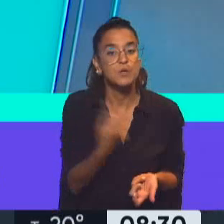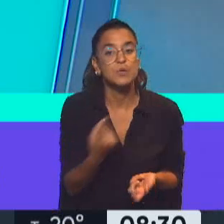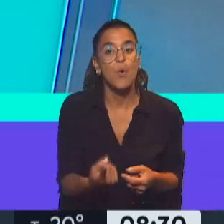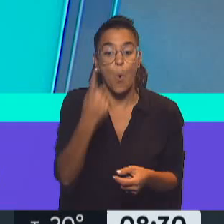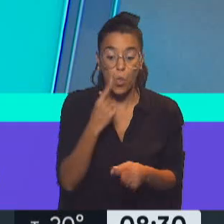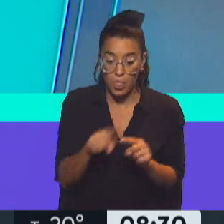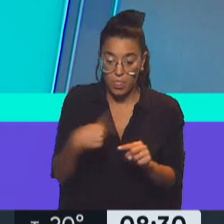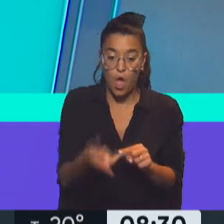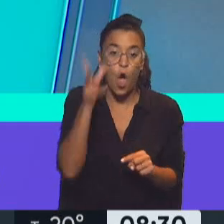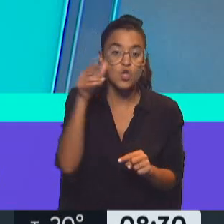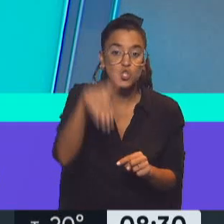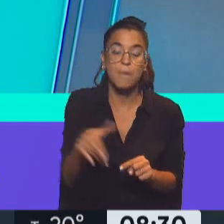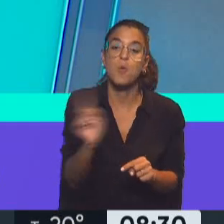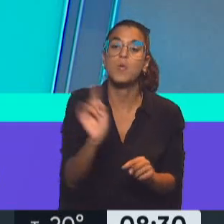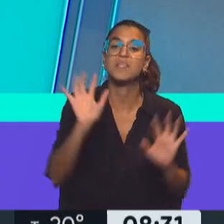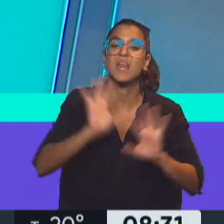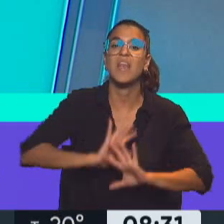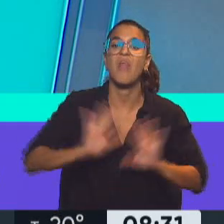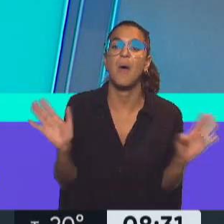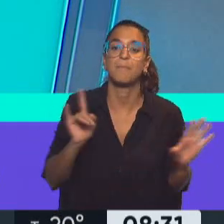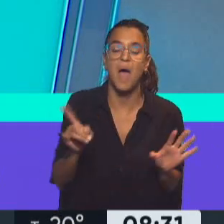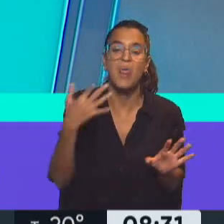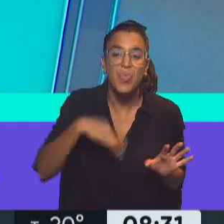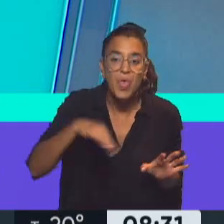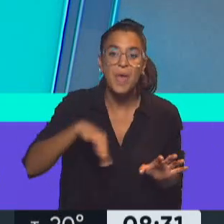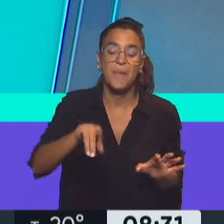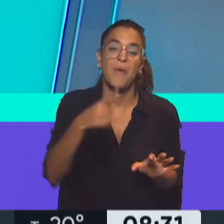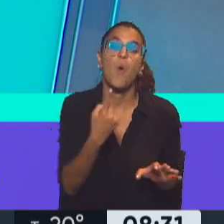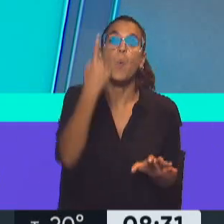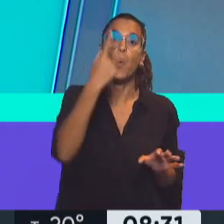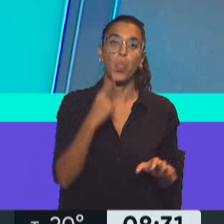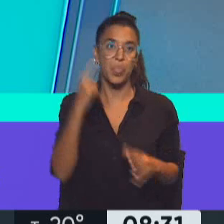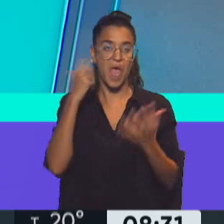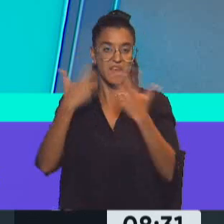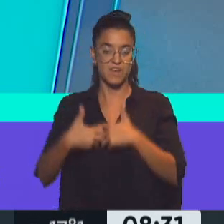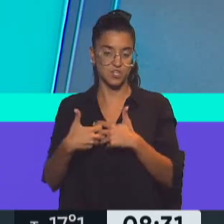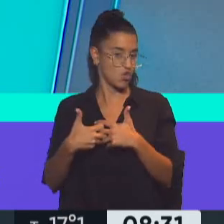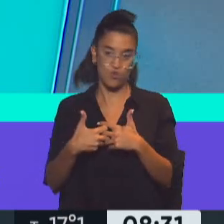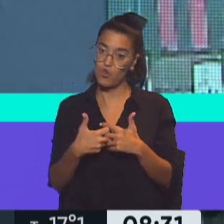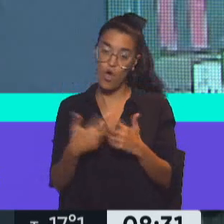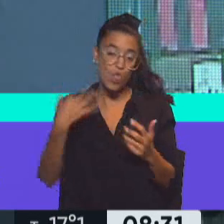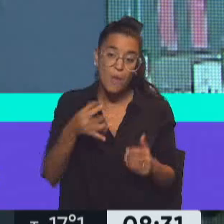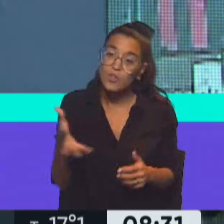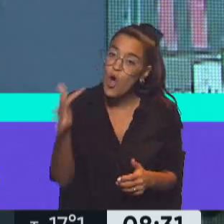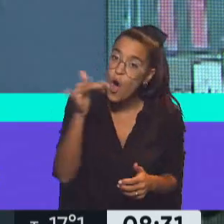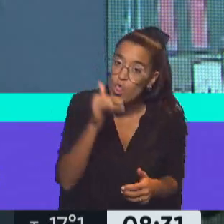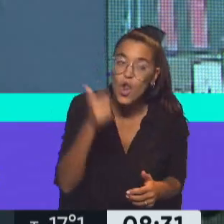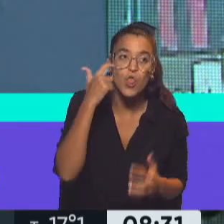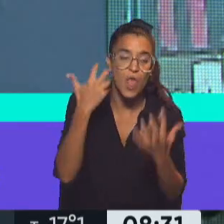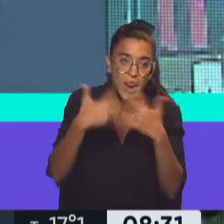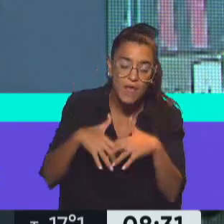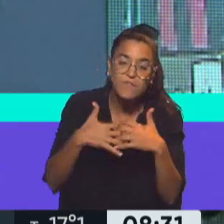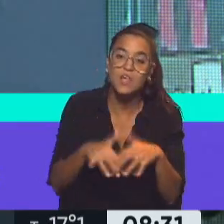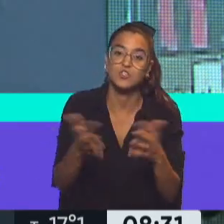del 8M, digo, que no es que nada más tiene que suceder ese día, un momento de reflexión, pero es todos los días, digamos, un momento,